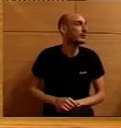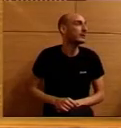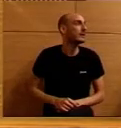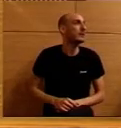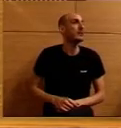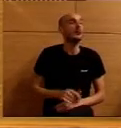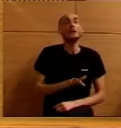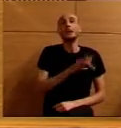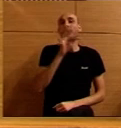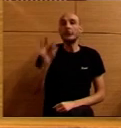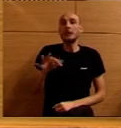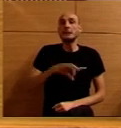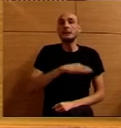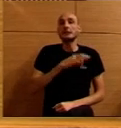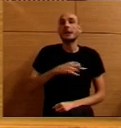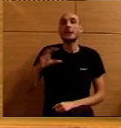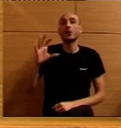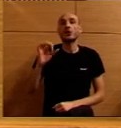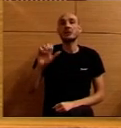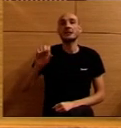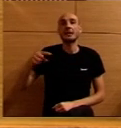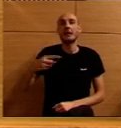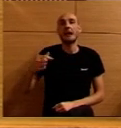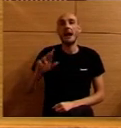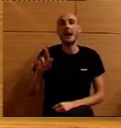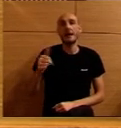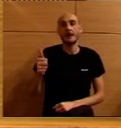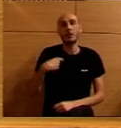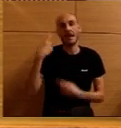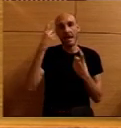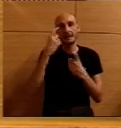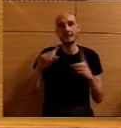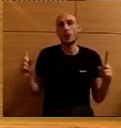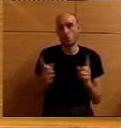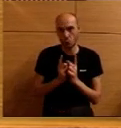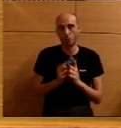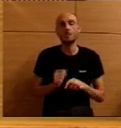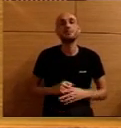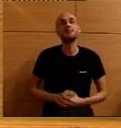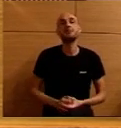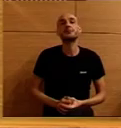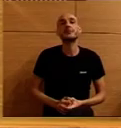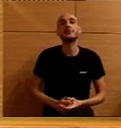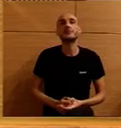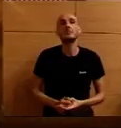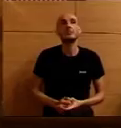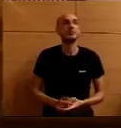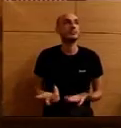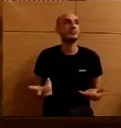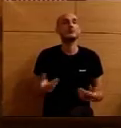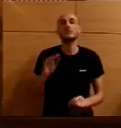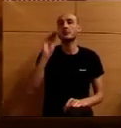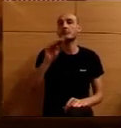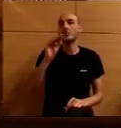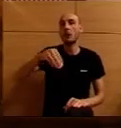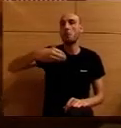Senyor Segarra. Sí, gràcies, senyor president. Intentaré ser més breu. No crec que siga el senyor president el que tinga